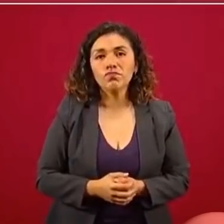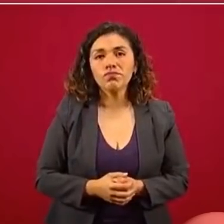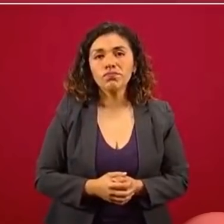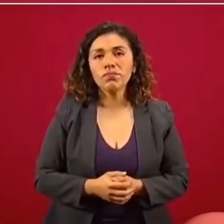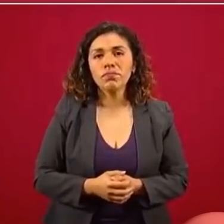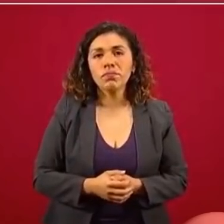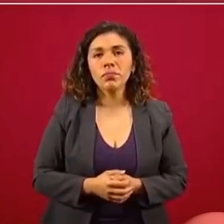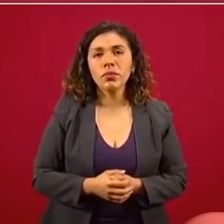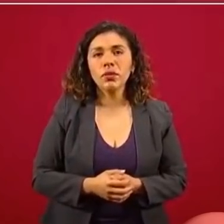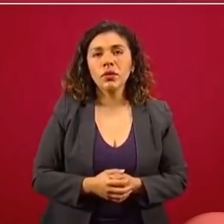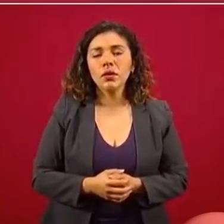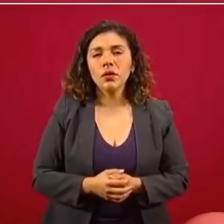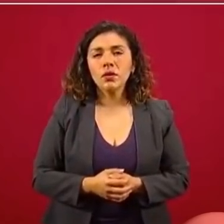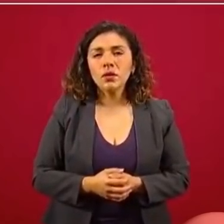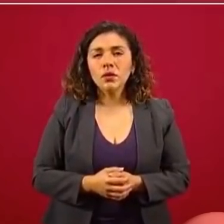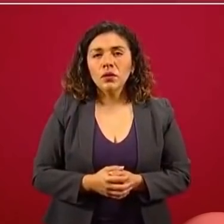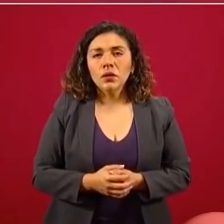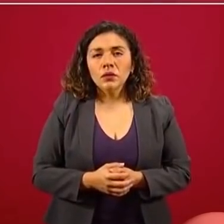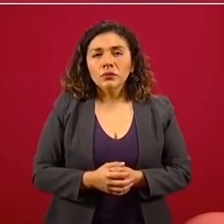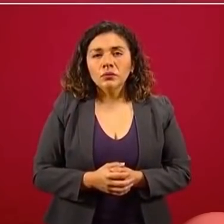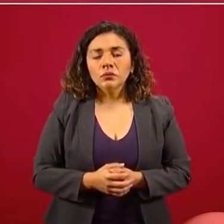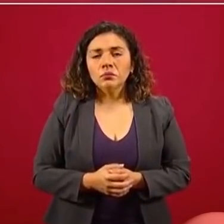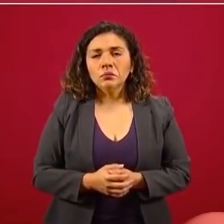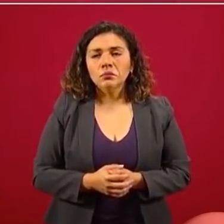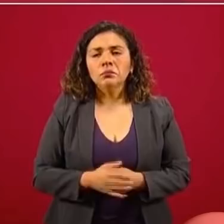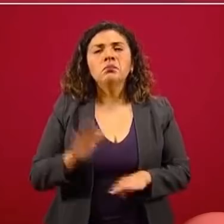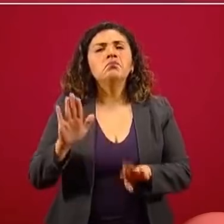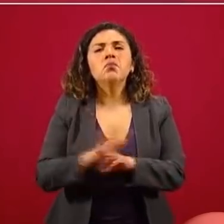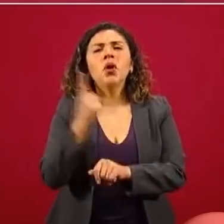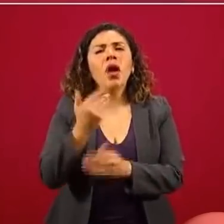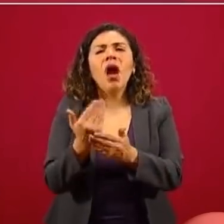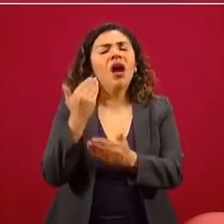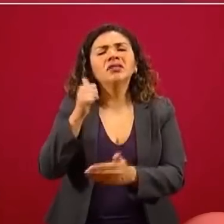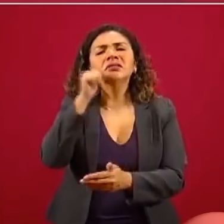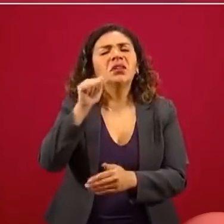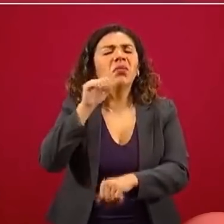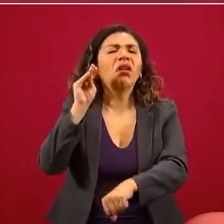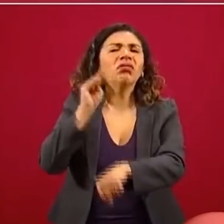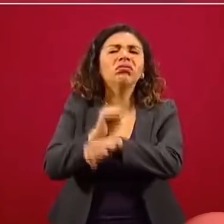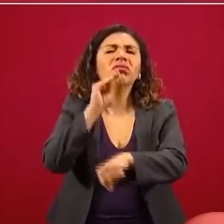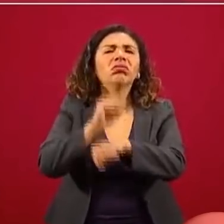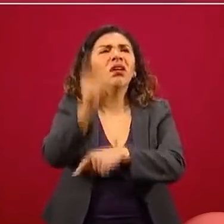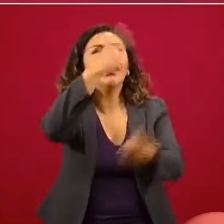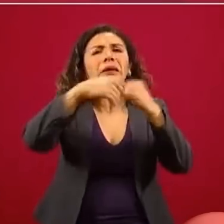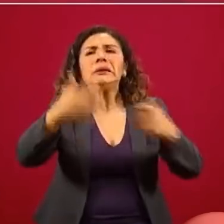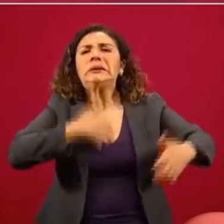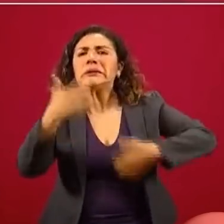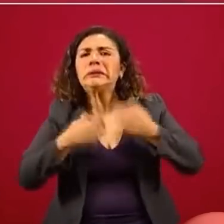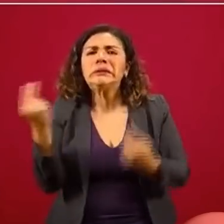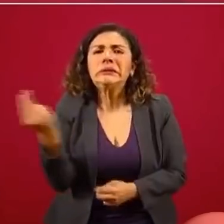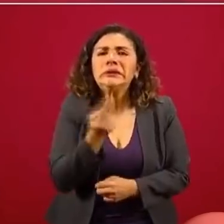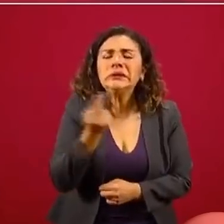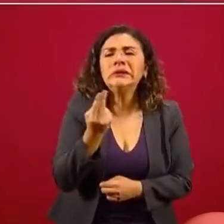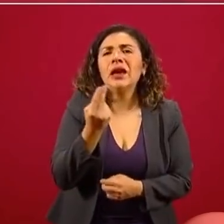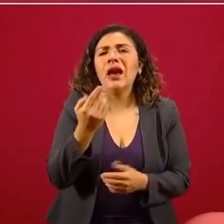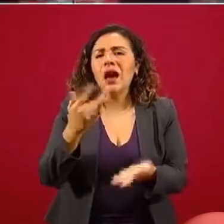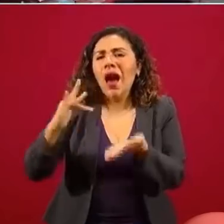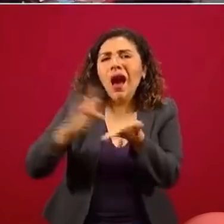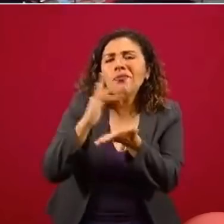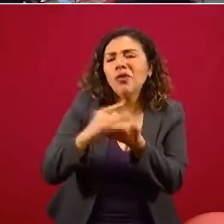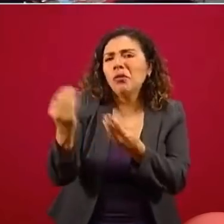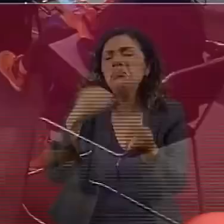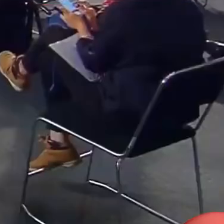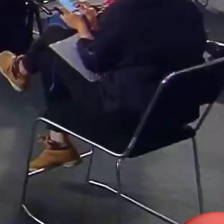porque antes no se escuchaban los reclamos, las demandas